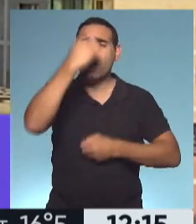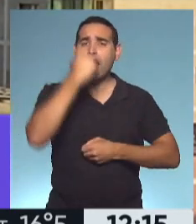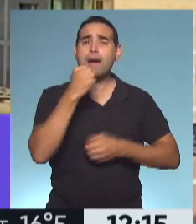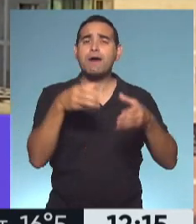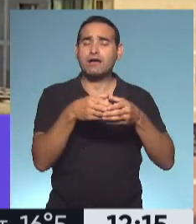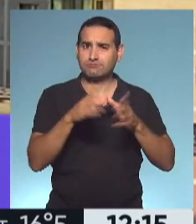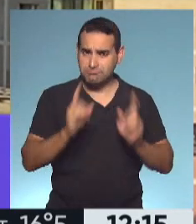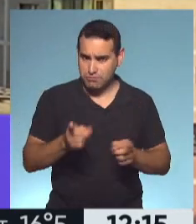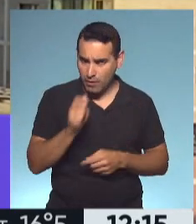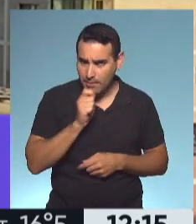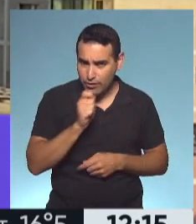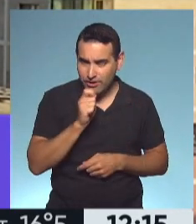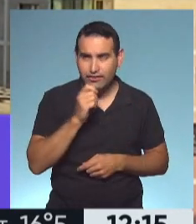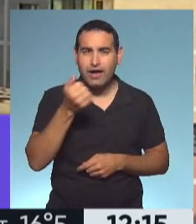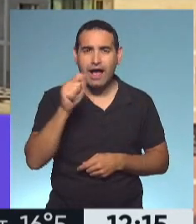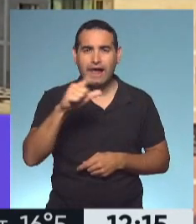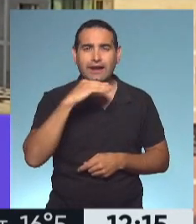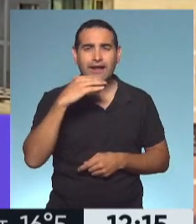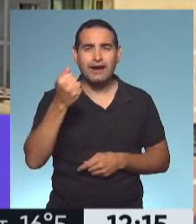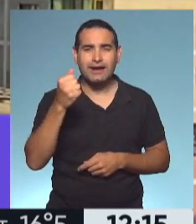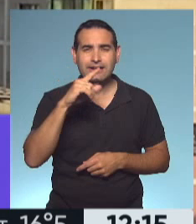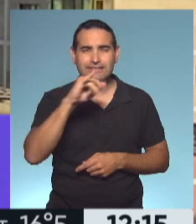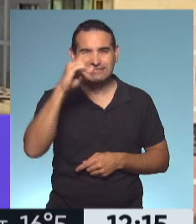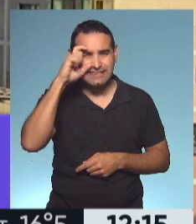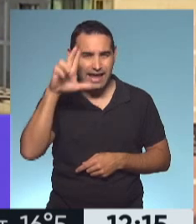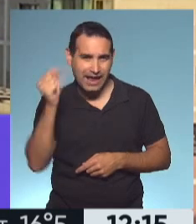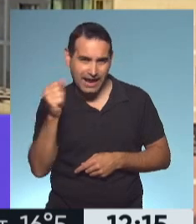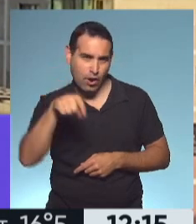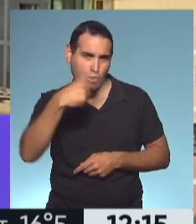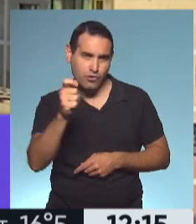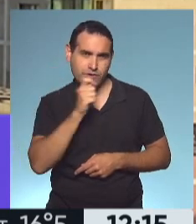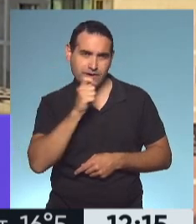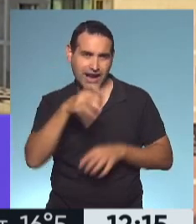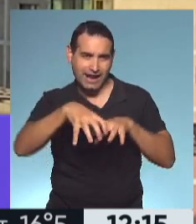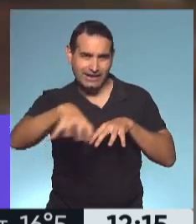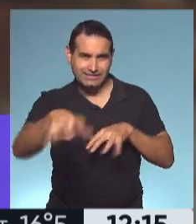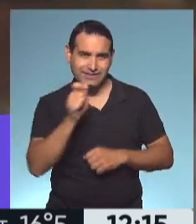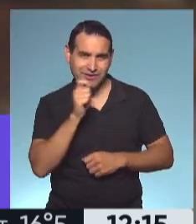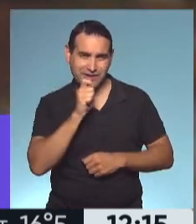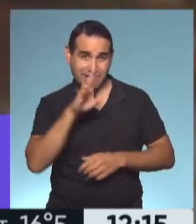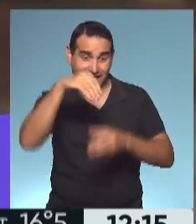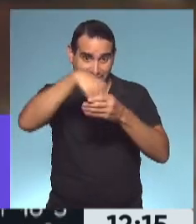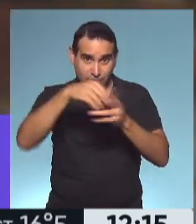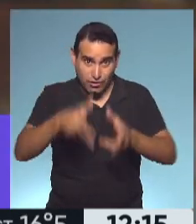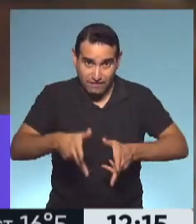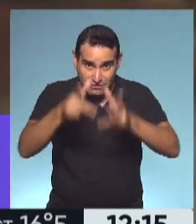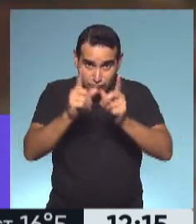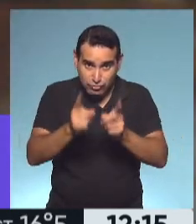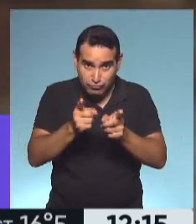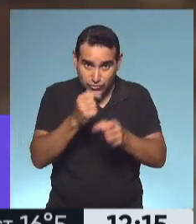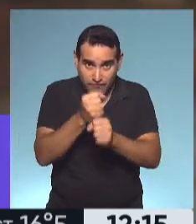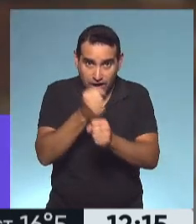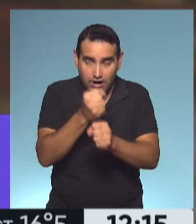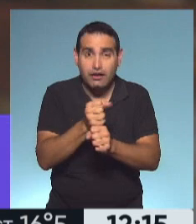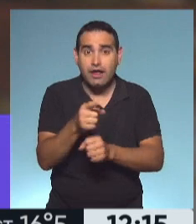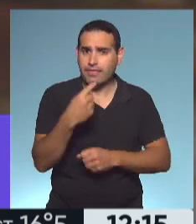los mismos periodistas de Al Jazeera y de Associated Press, que es la AP, la agencia que también se encontraba en ese mismo edificio,